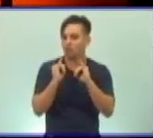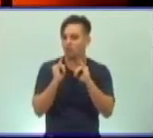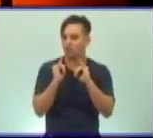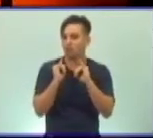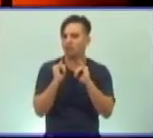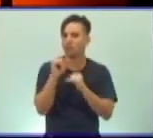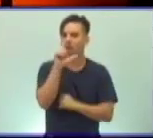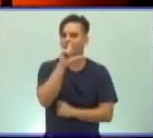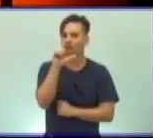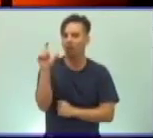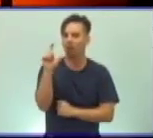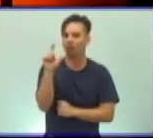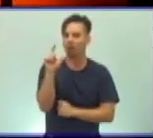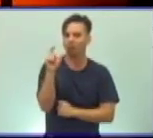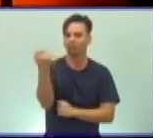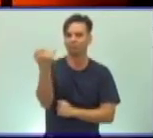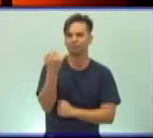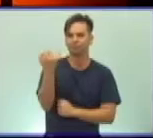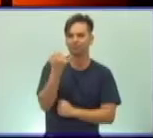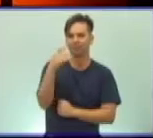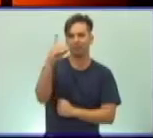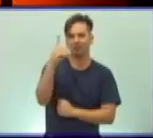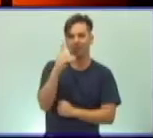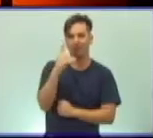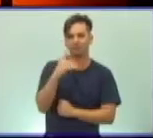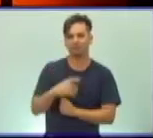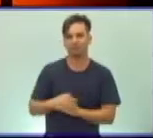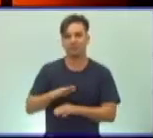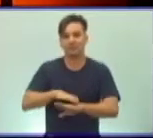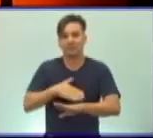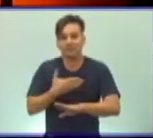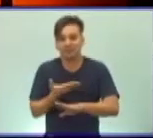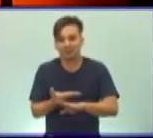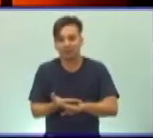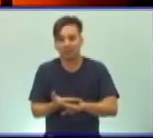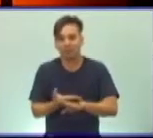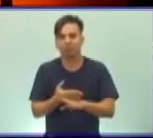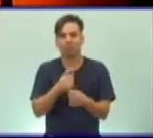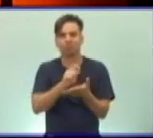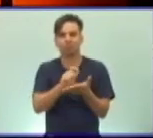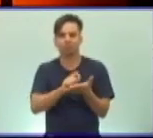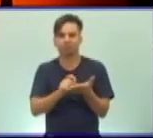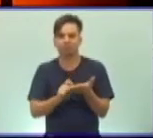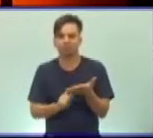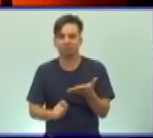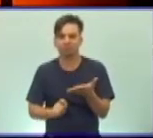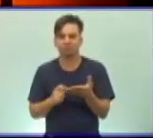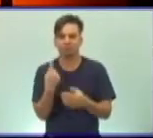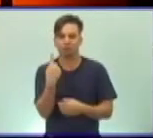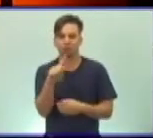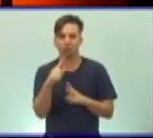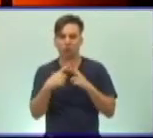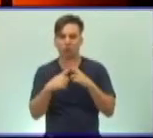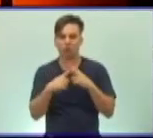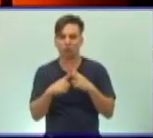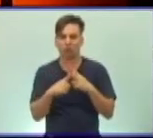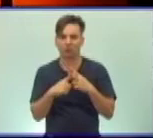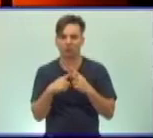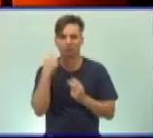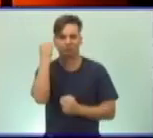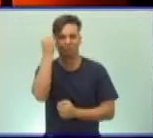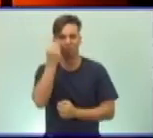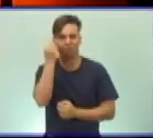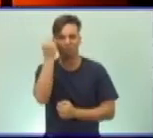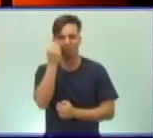tu ejercicio, para luego entonces poder elaborar tu solución, teniendo en cuenta,